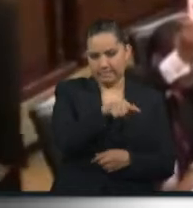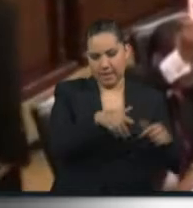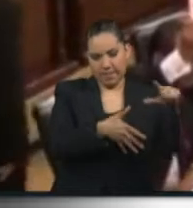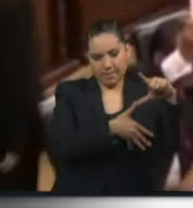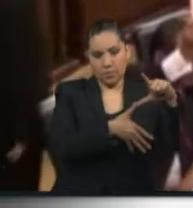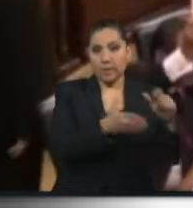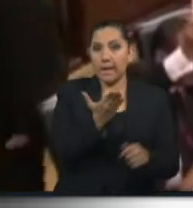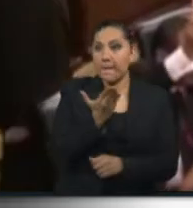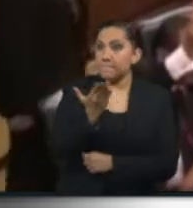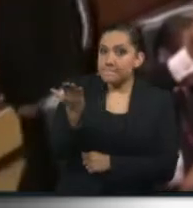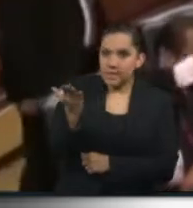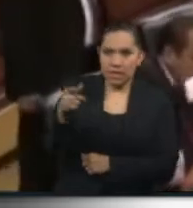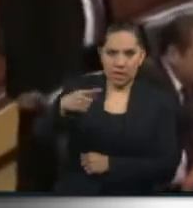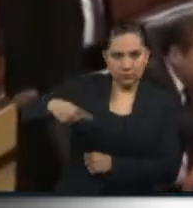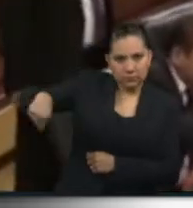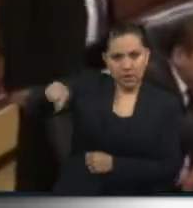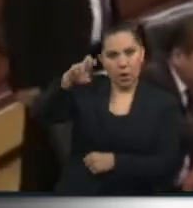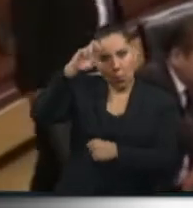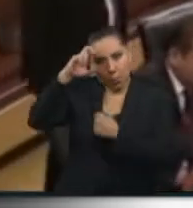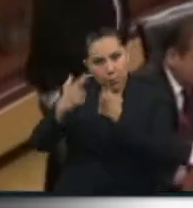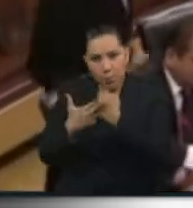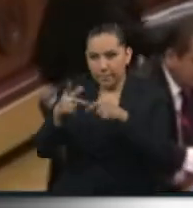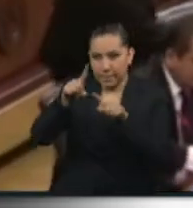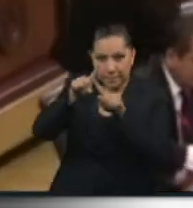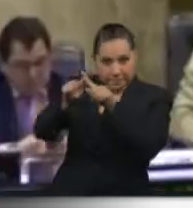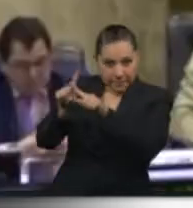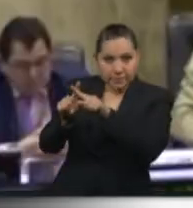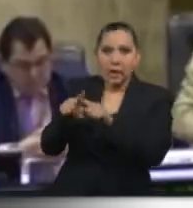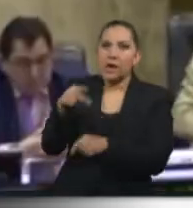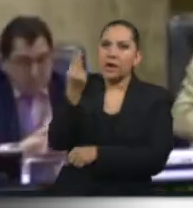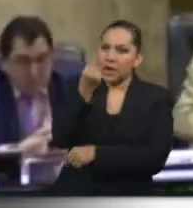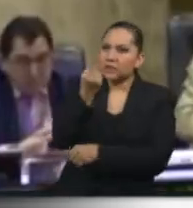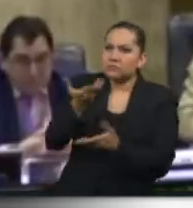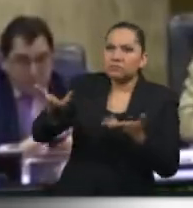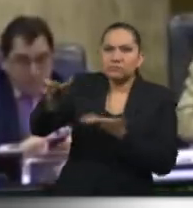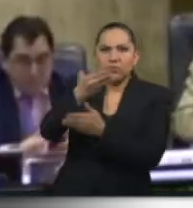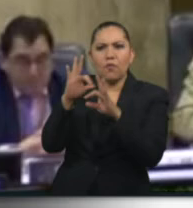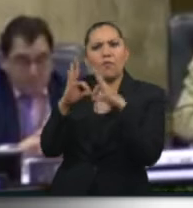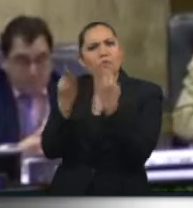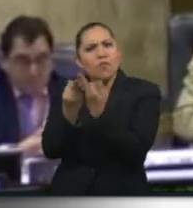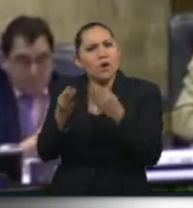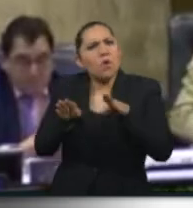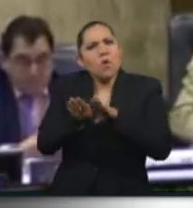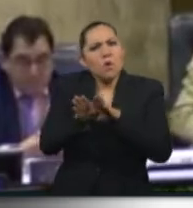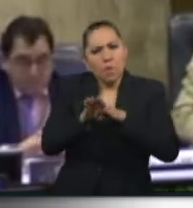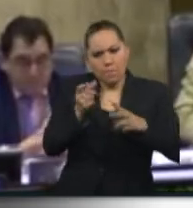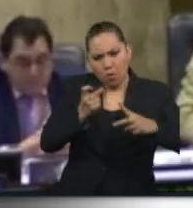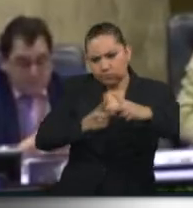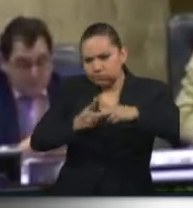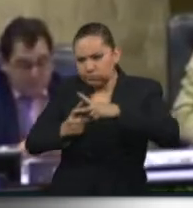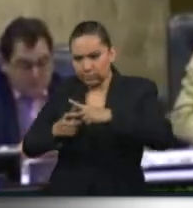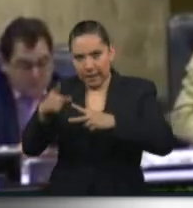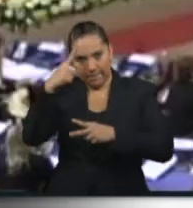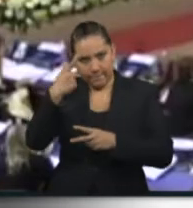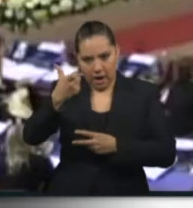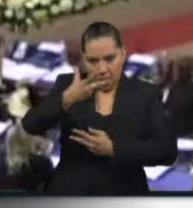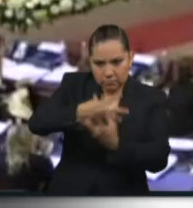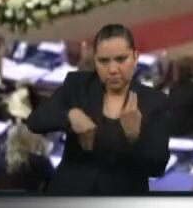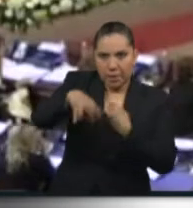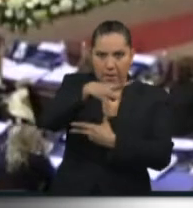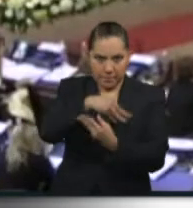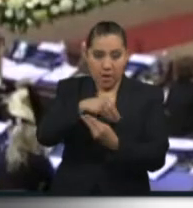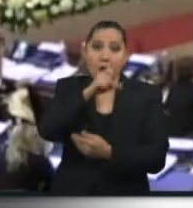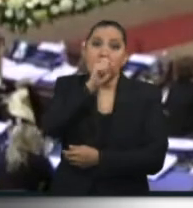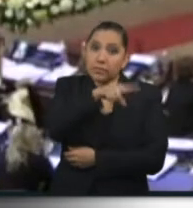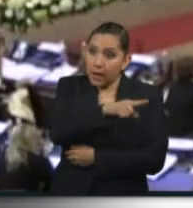Latina coordinar esfuerzos que permitan mitigar los impactos económicos y pidió a los poderes ejecutivos fortalecer sus sistemas de salud.